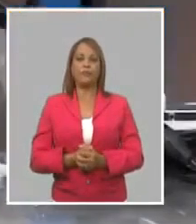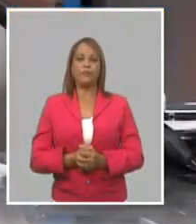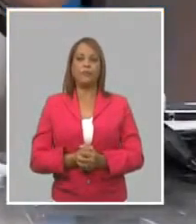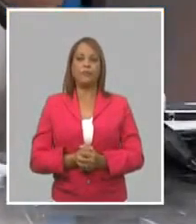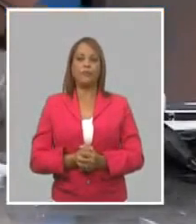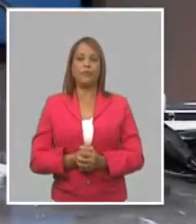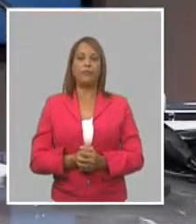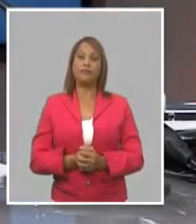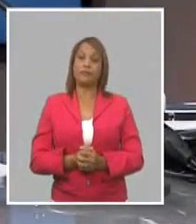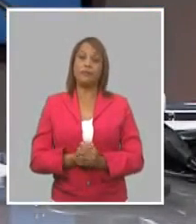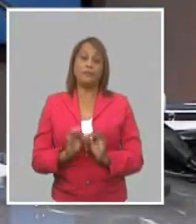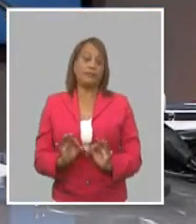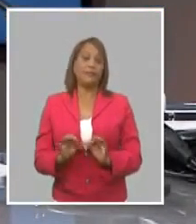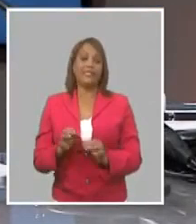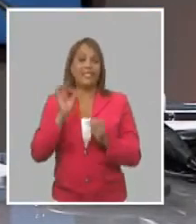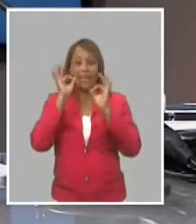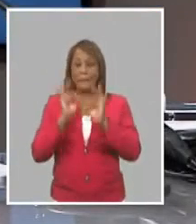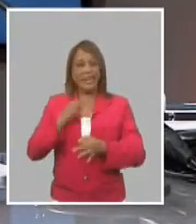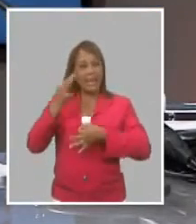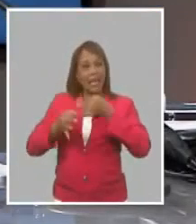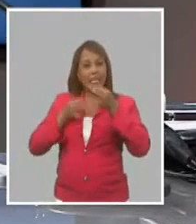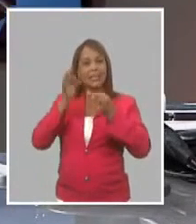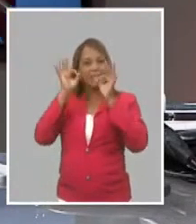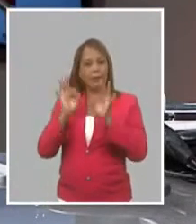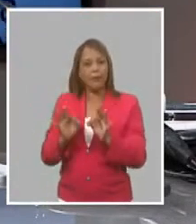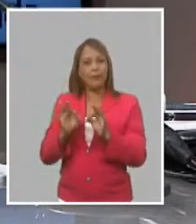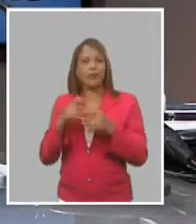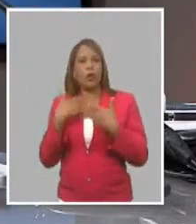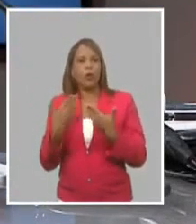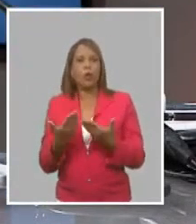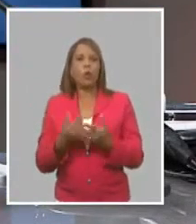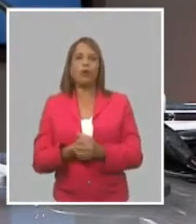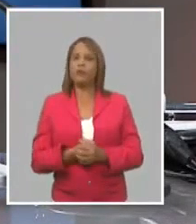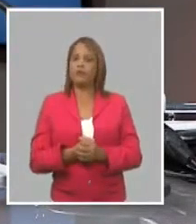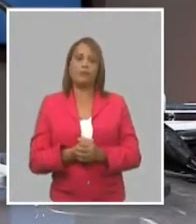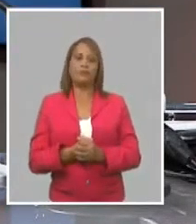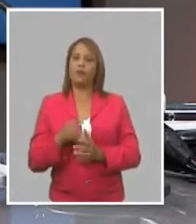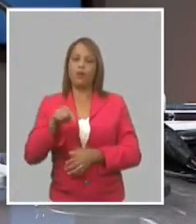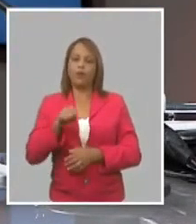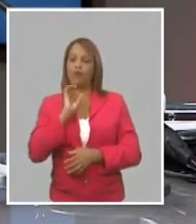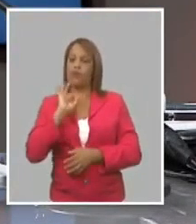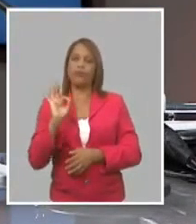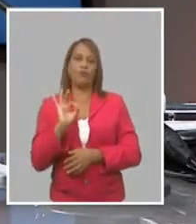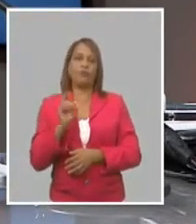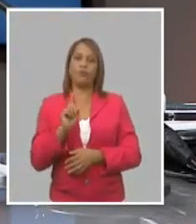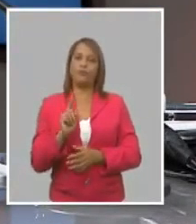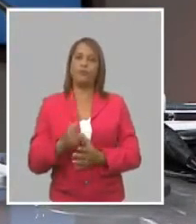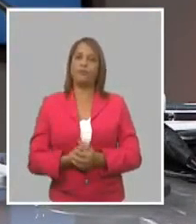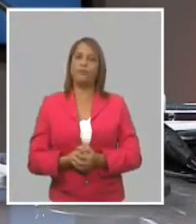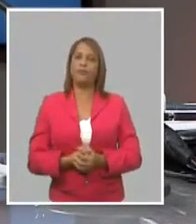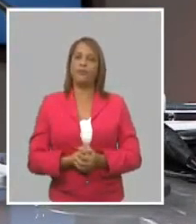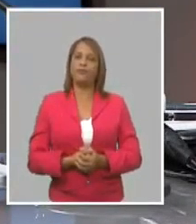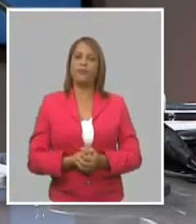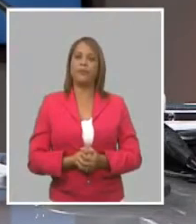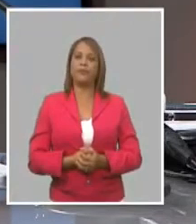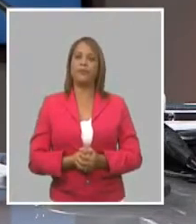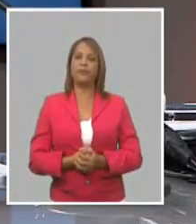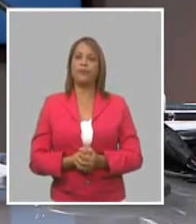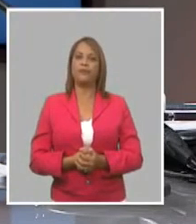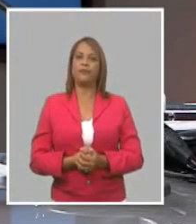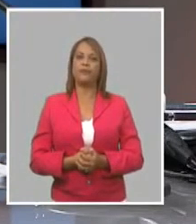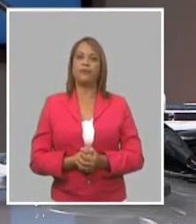Y bueno, no vamos a decir exactamente cuál es el tipo de cambio.